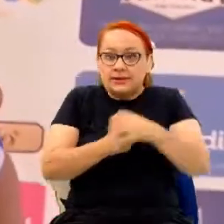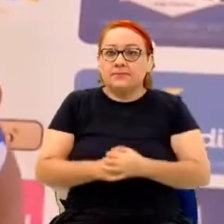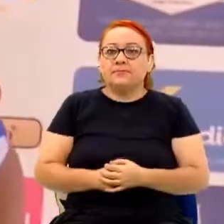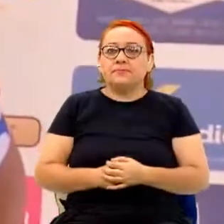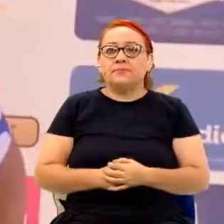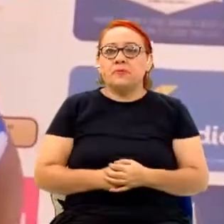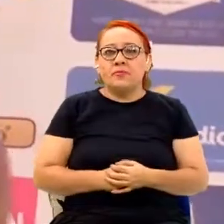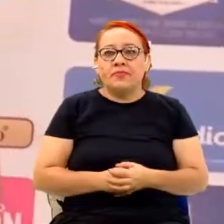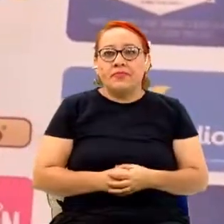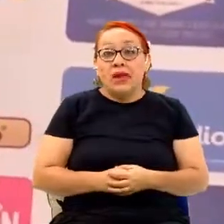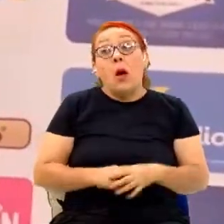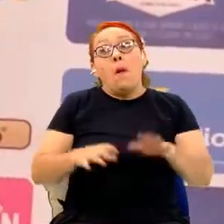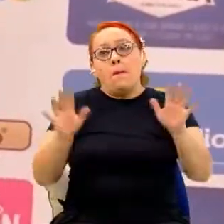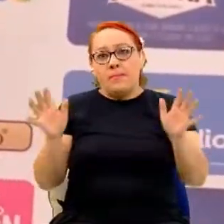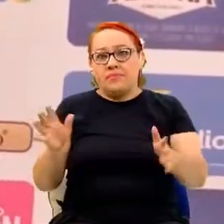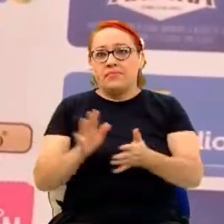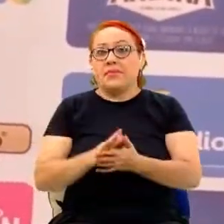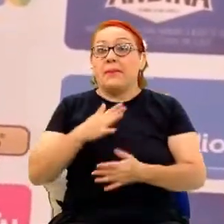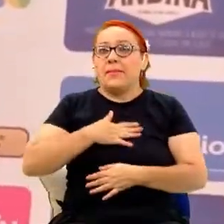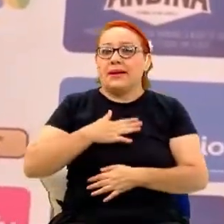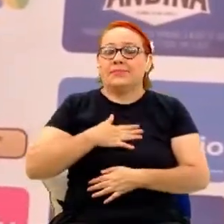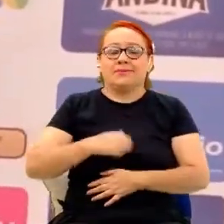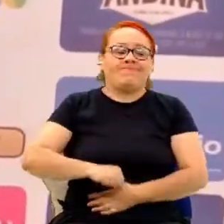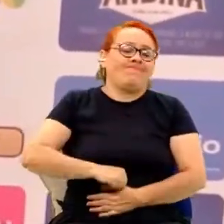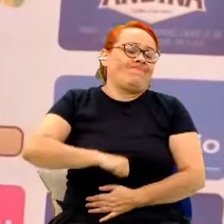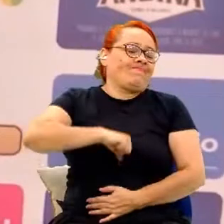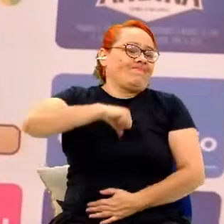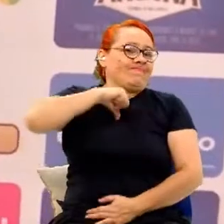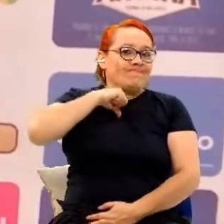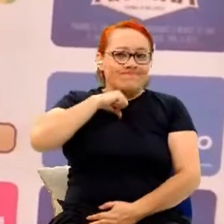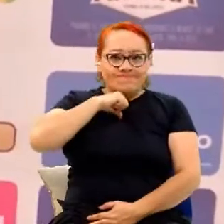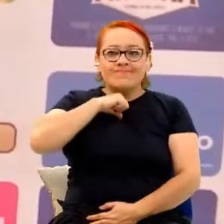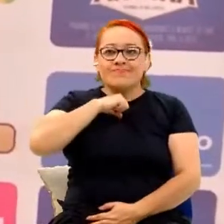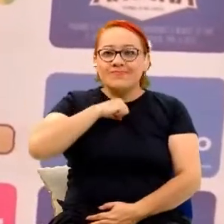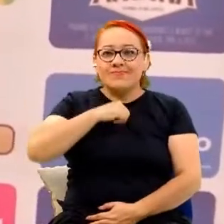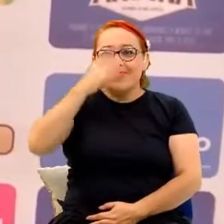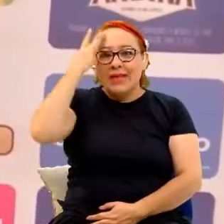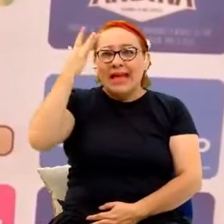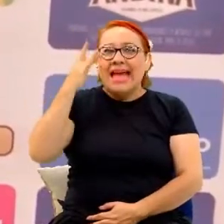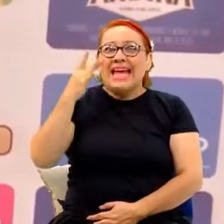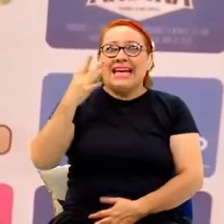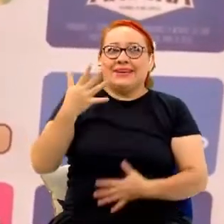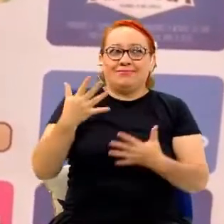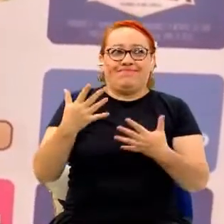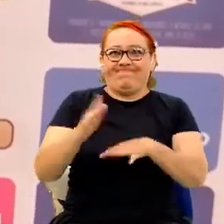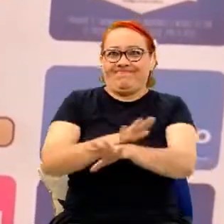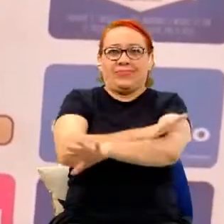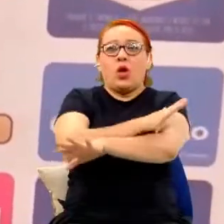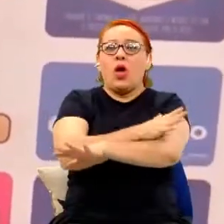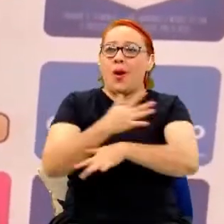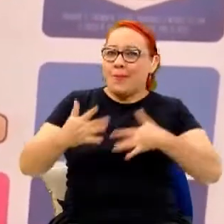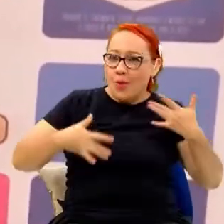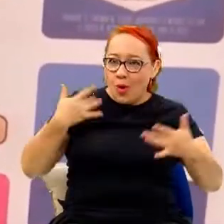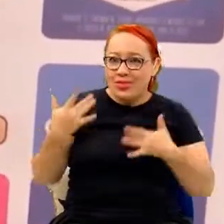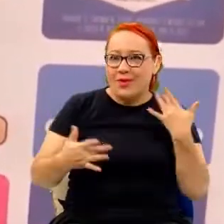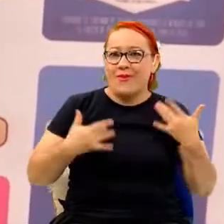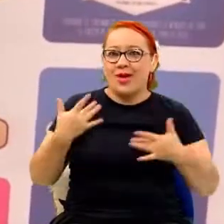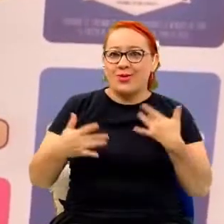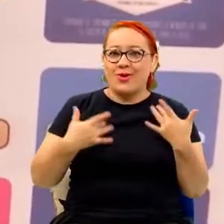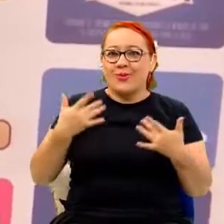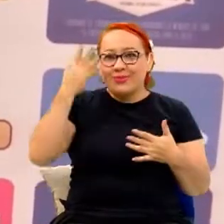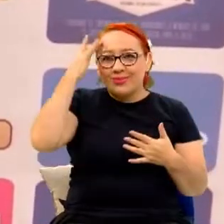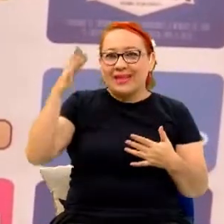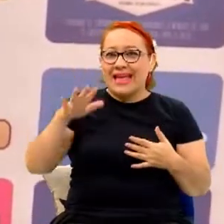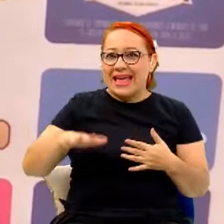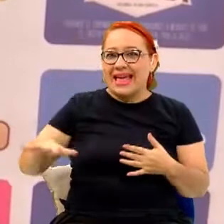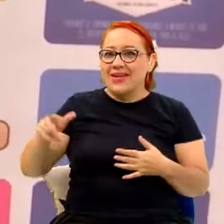Bueno, para mí es motivo de gran orgullo, sobre todo nostalgia, de motivación, porque fue